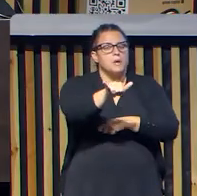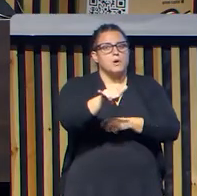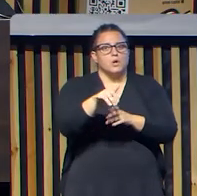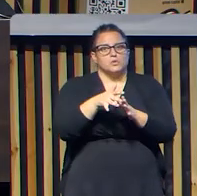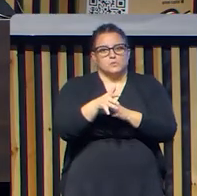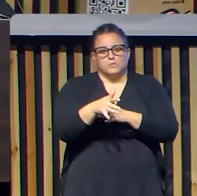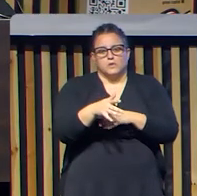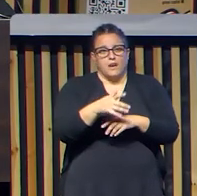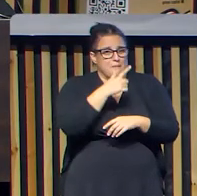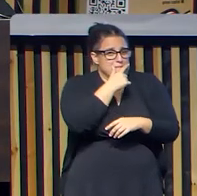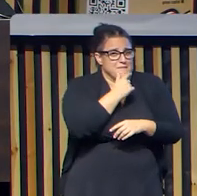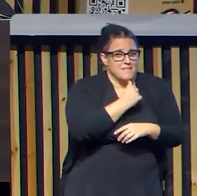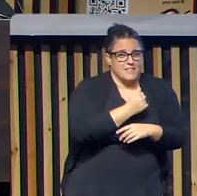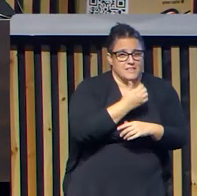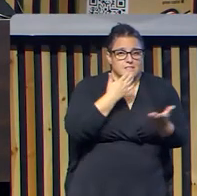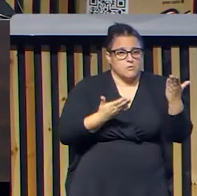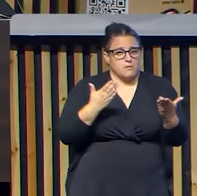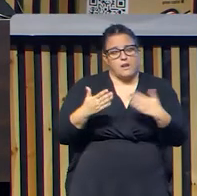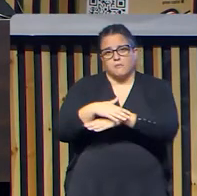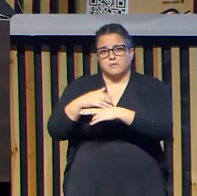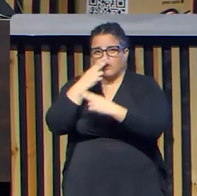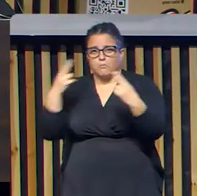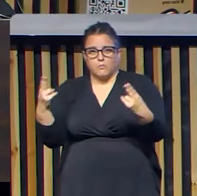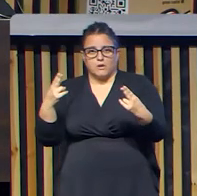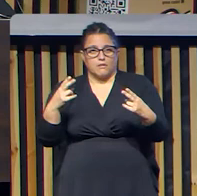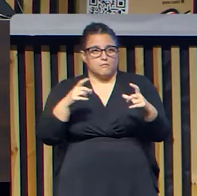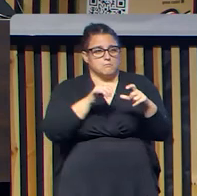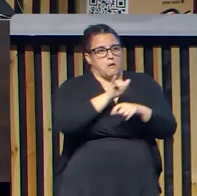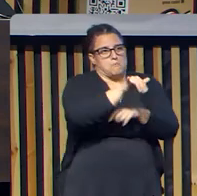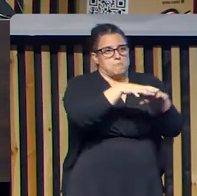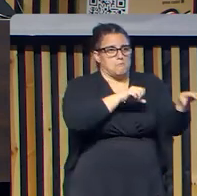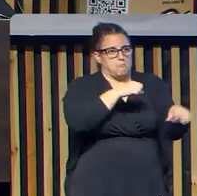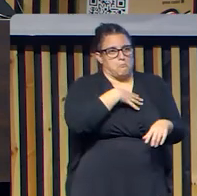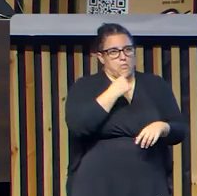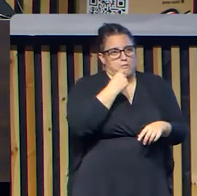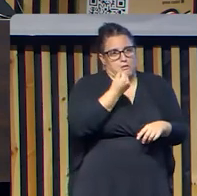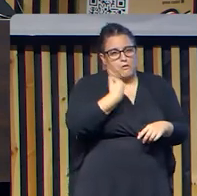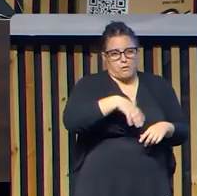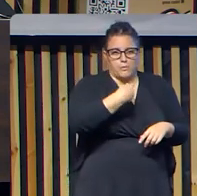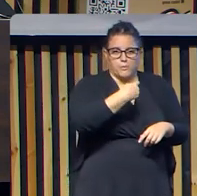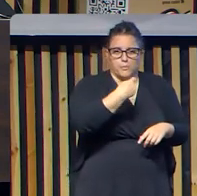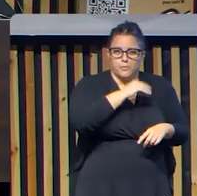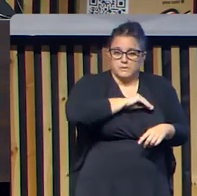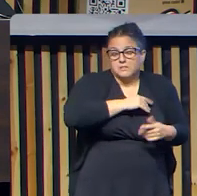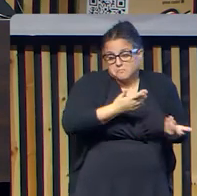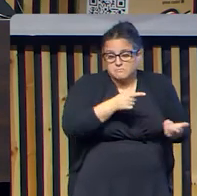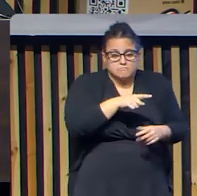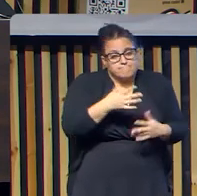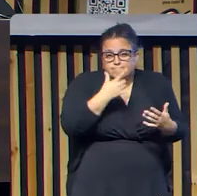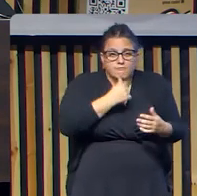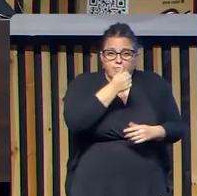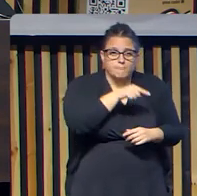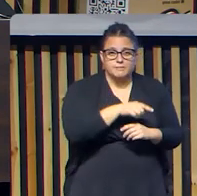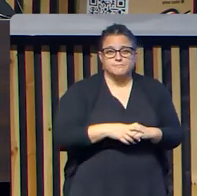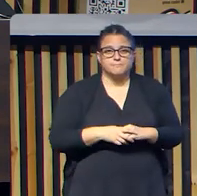al dinero que uno invierte bien aquí tenemos un informe elaborado por una